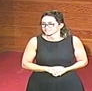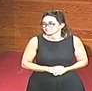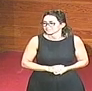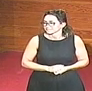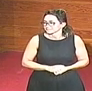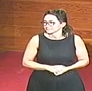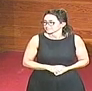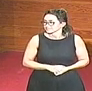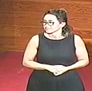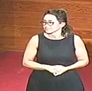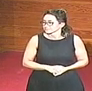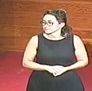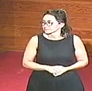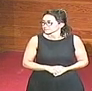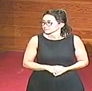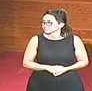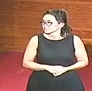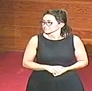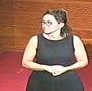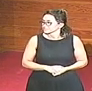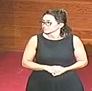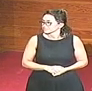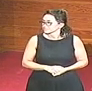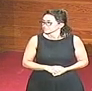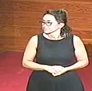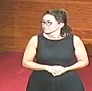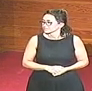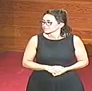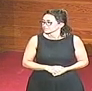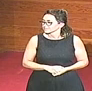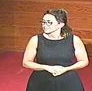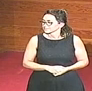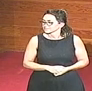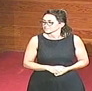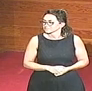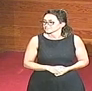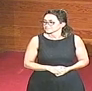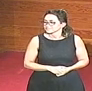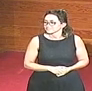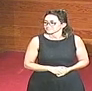dela, mesedez eskatu txanda altxatu eskua eta itxaron mikrofonoa jasotzera.